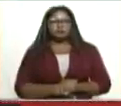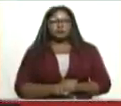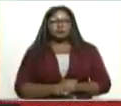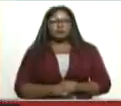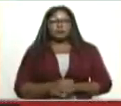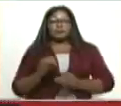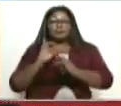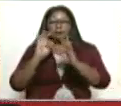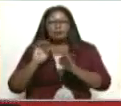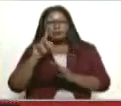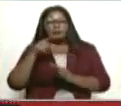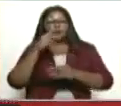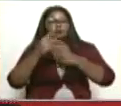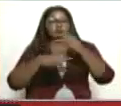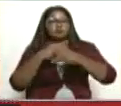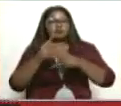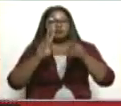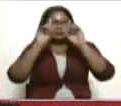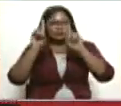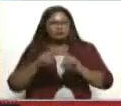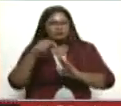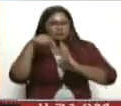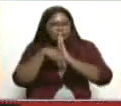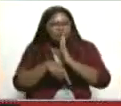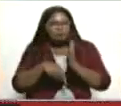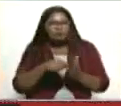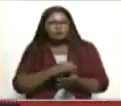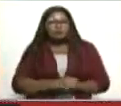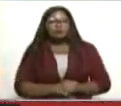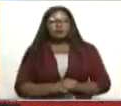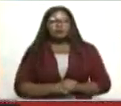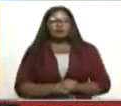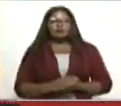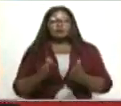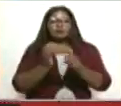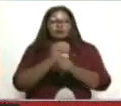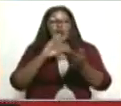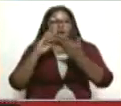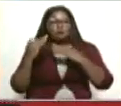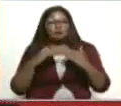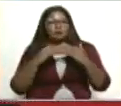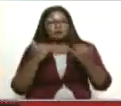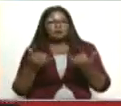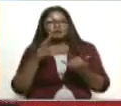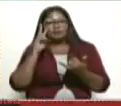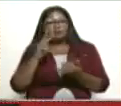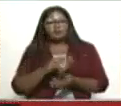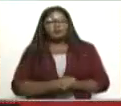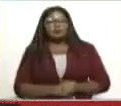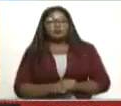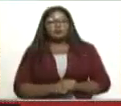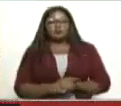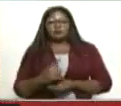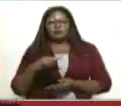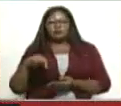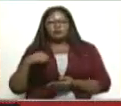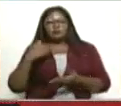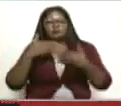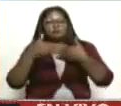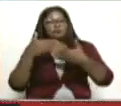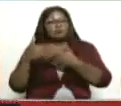deben producirse decisiones a profundidad tomadas por las comunidades. Debemos interpretarlas